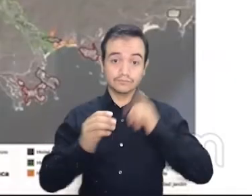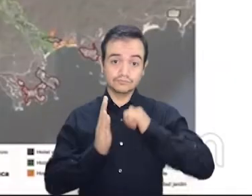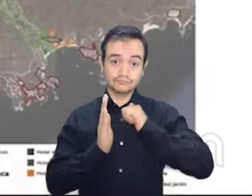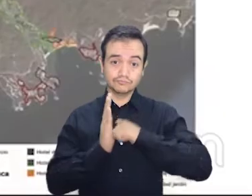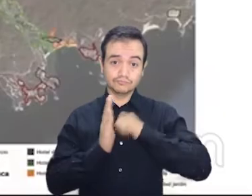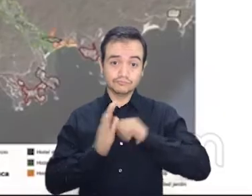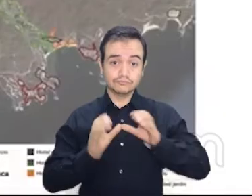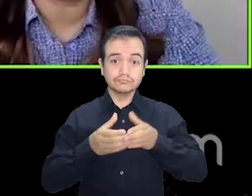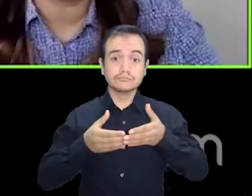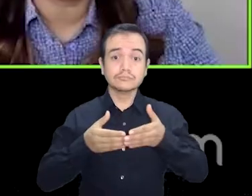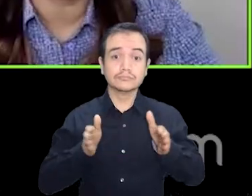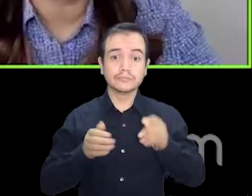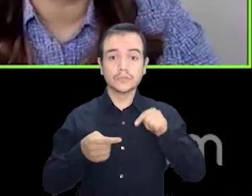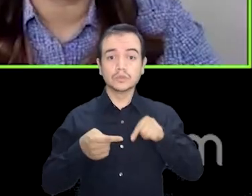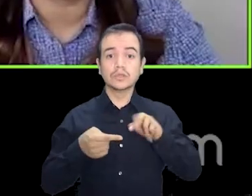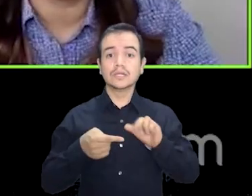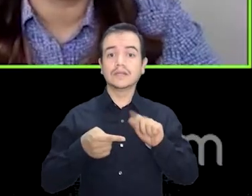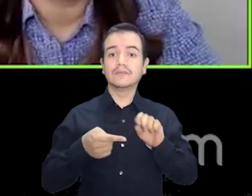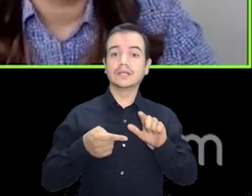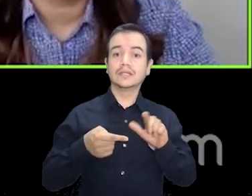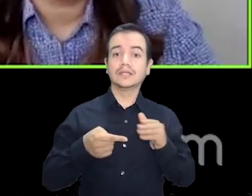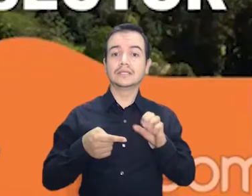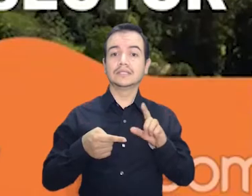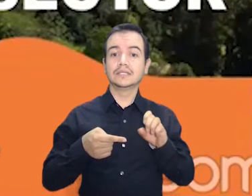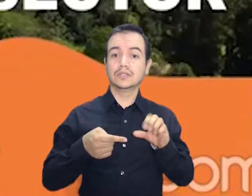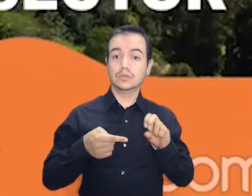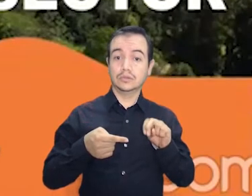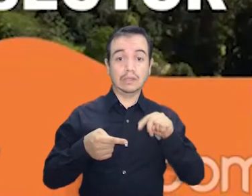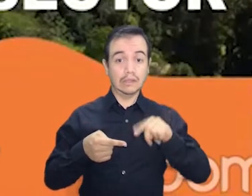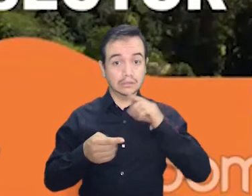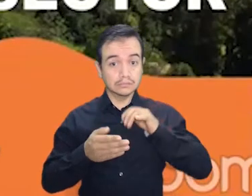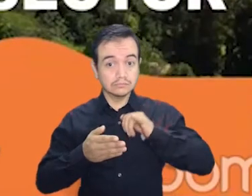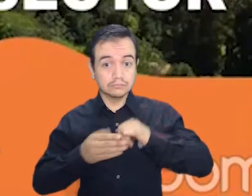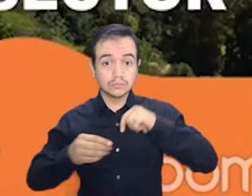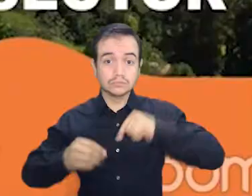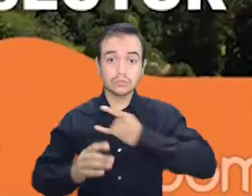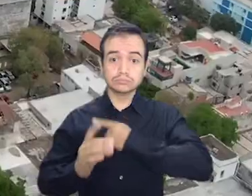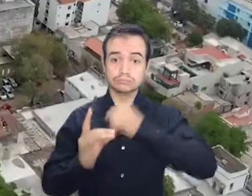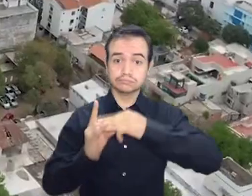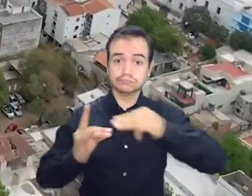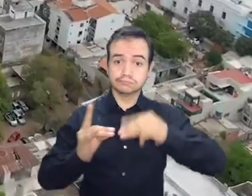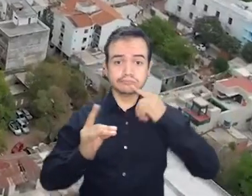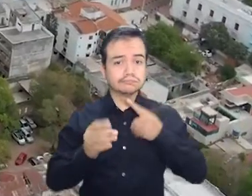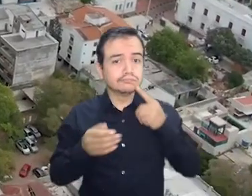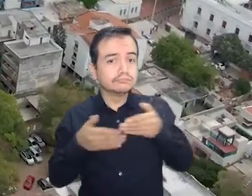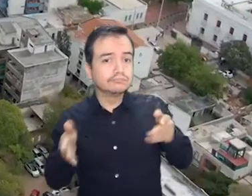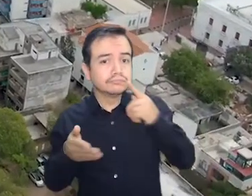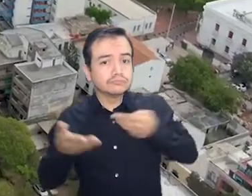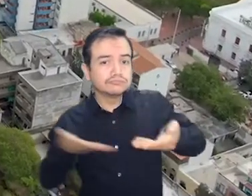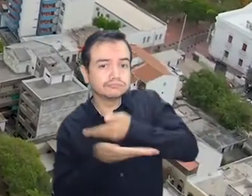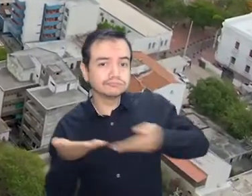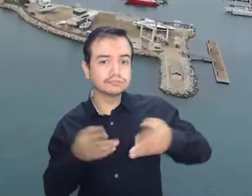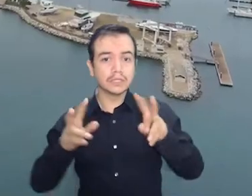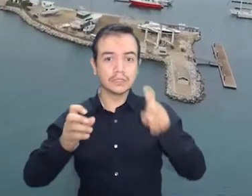la cátedra abierta Rafael Celedón fue escenario para que Uni Magdalena disertara sobre la actualidad turística en el proceso de reactivación